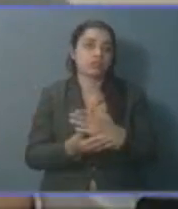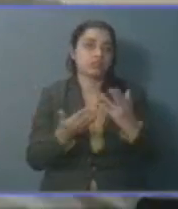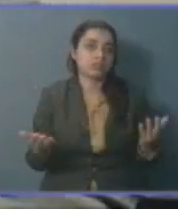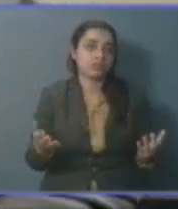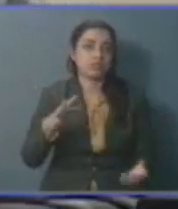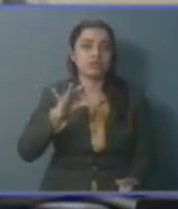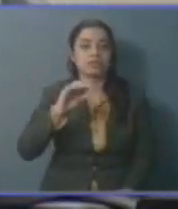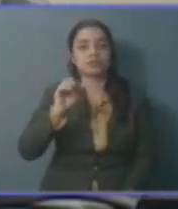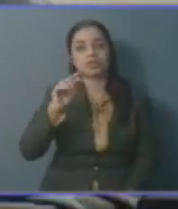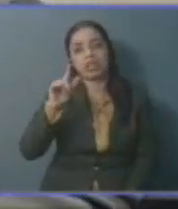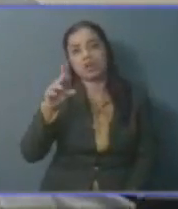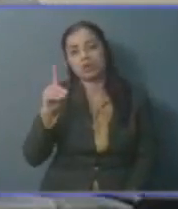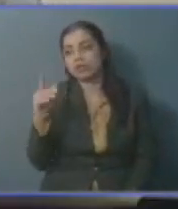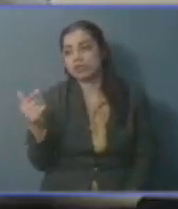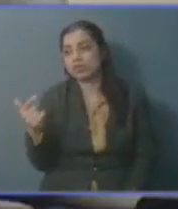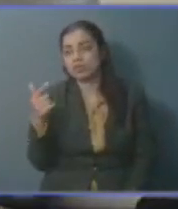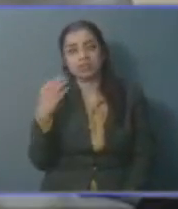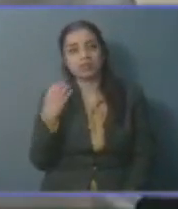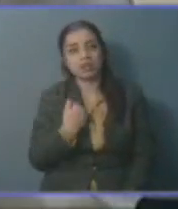Fosalud,